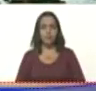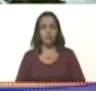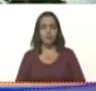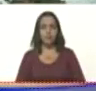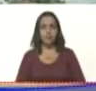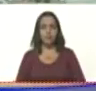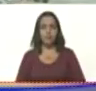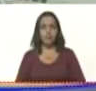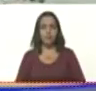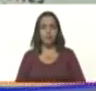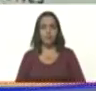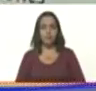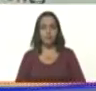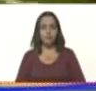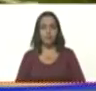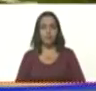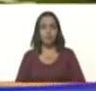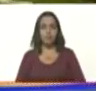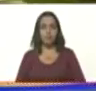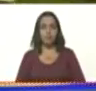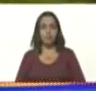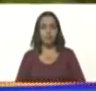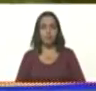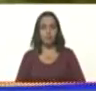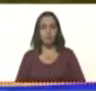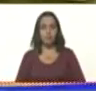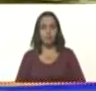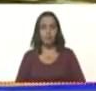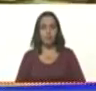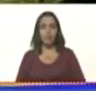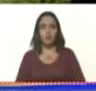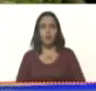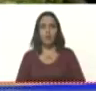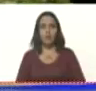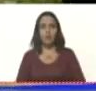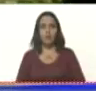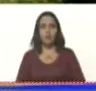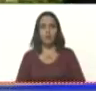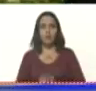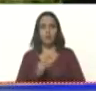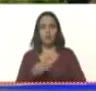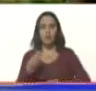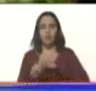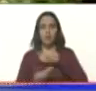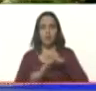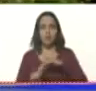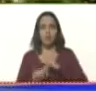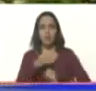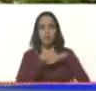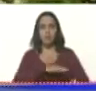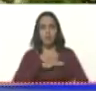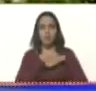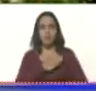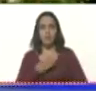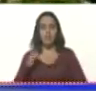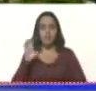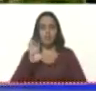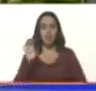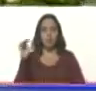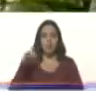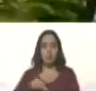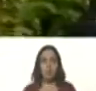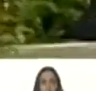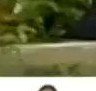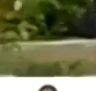Muchísimas gracias, presidente. Nos encontramos acá en la base de misiones Generalísimo Francisco de Miranda, en el municipio Sucre del estado Miranda. Me acompañan